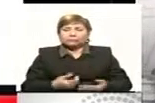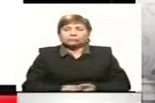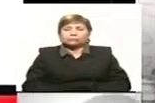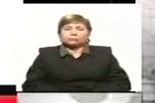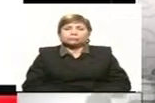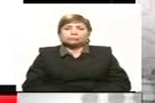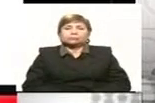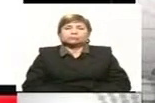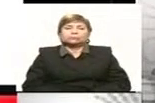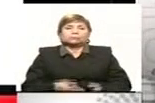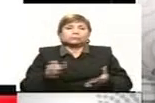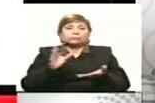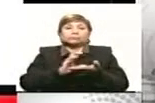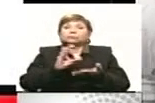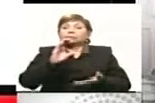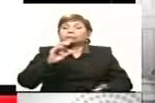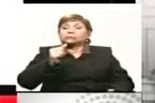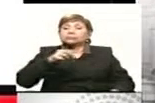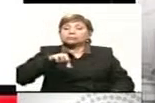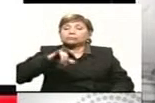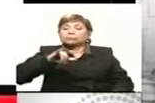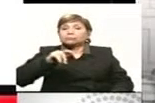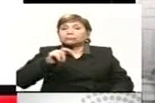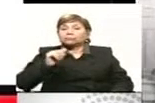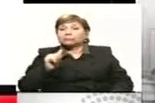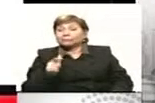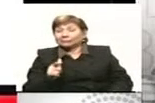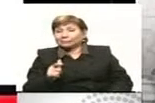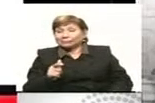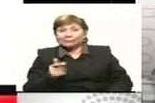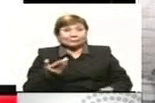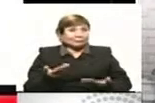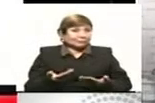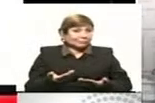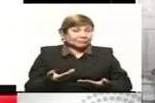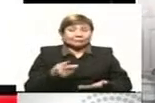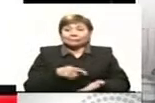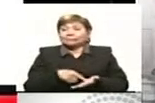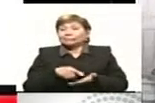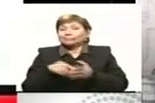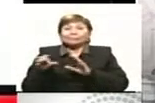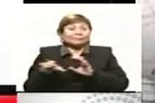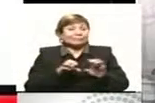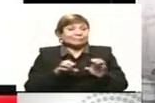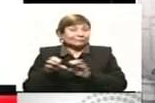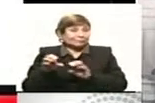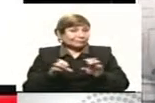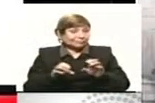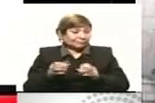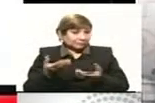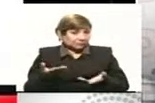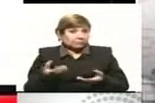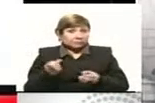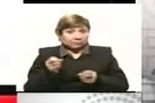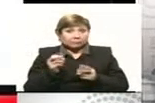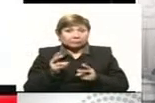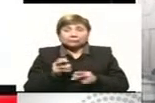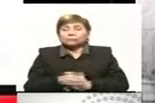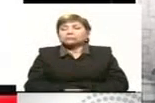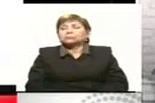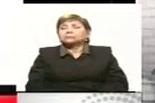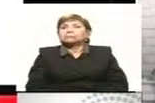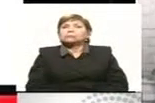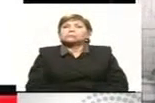funcionamiento del mercado de capitales, ¿no? A través de todo lo que es el mercado de acciones, ¿ok?